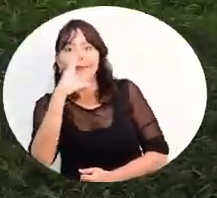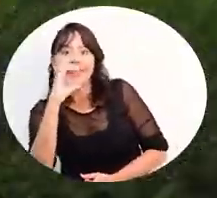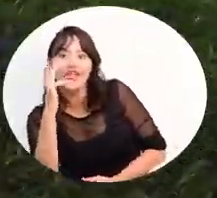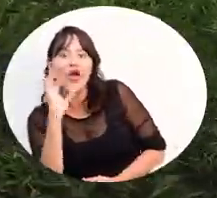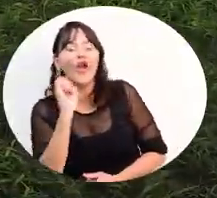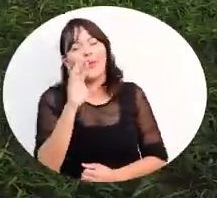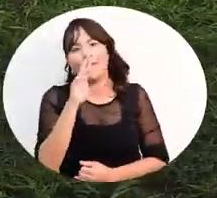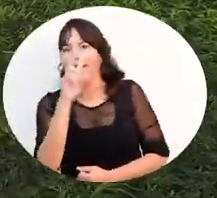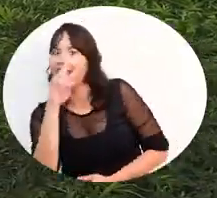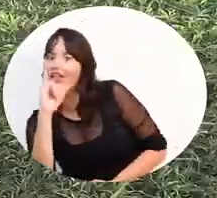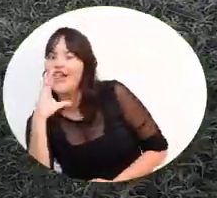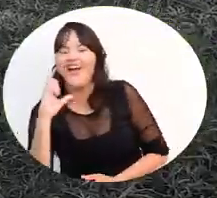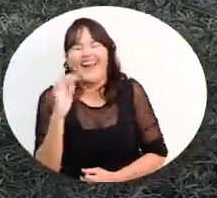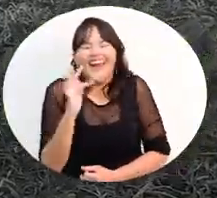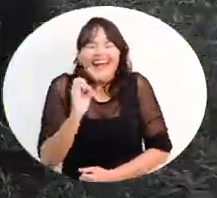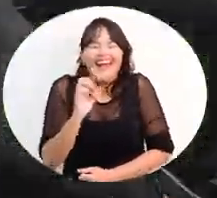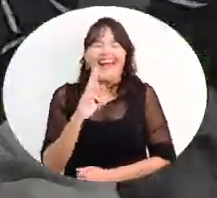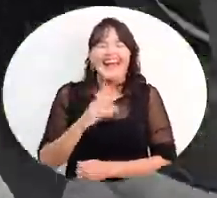¡Víctor!